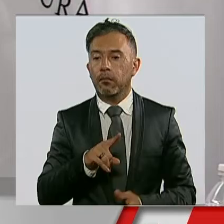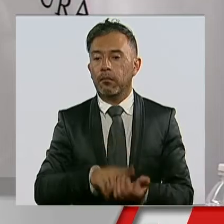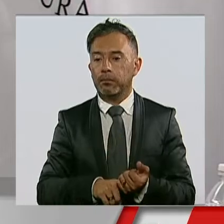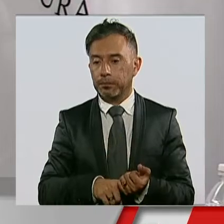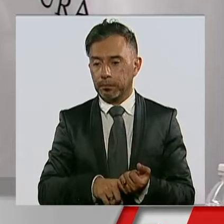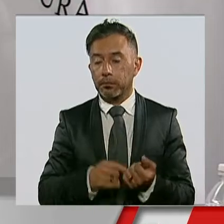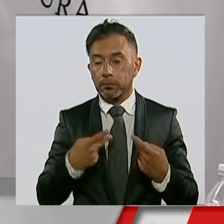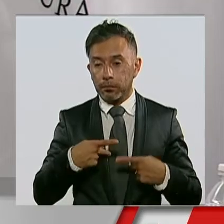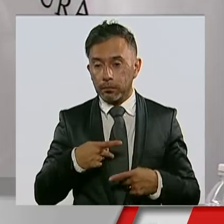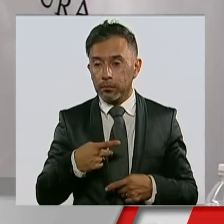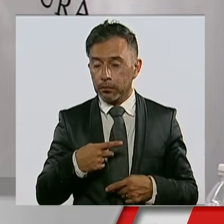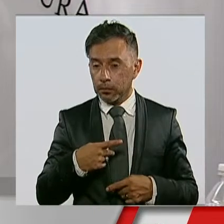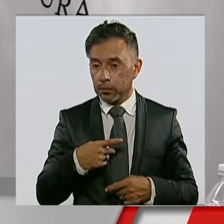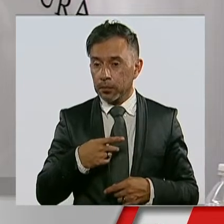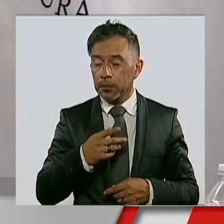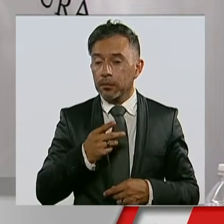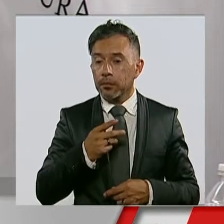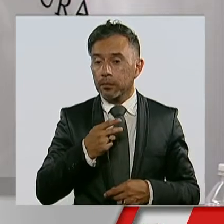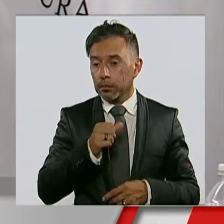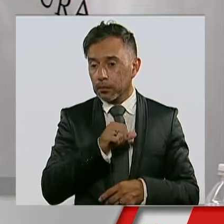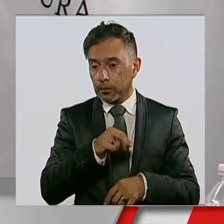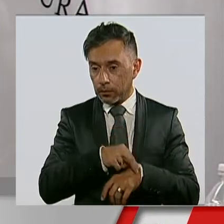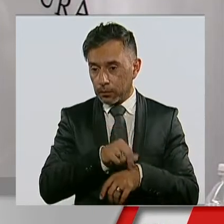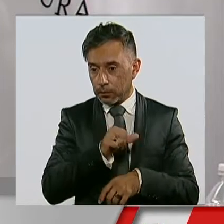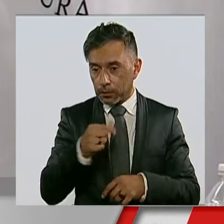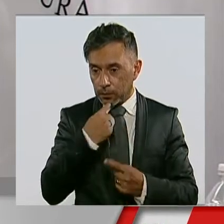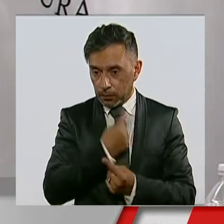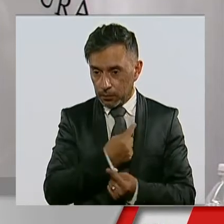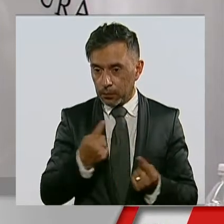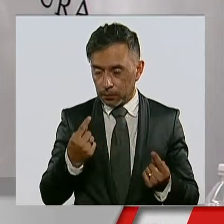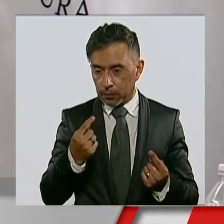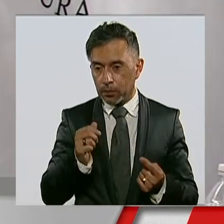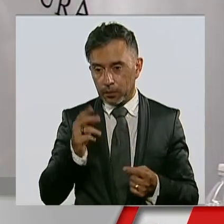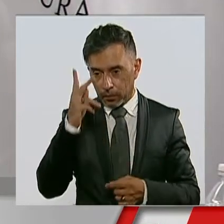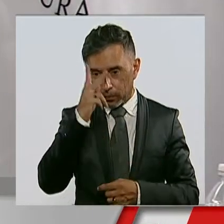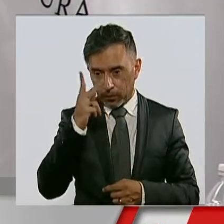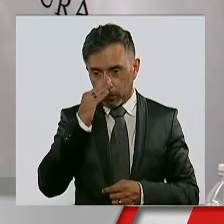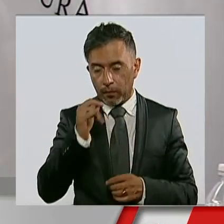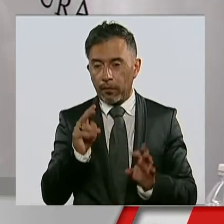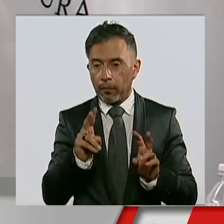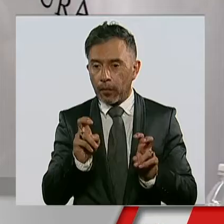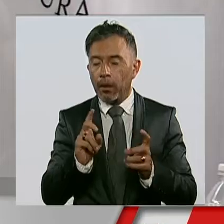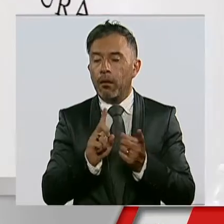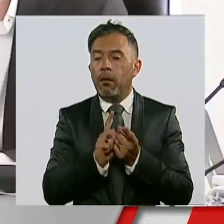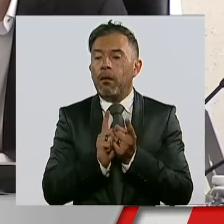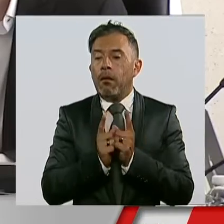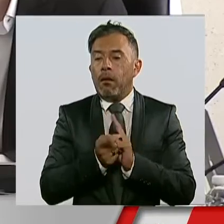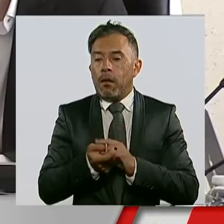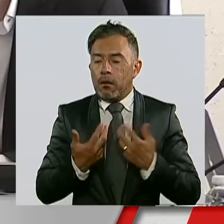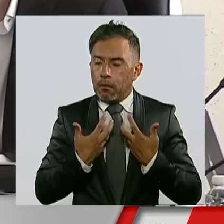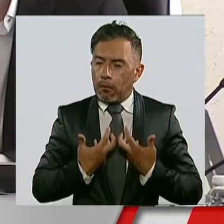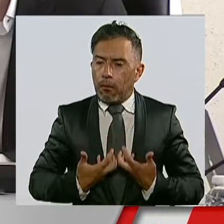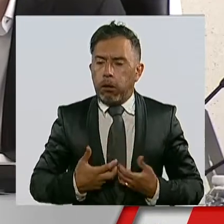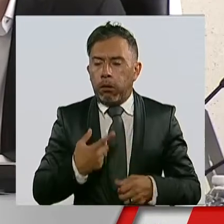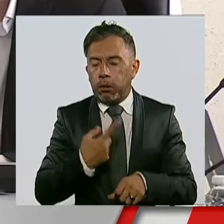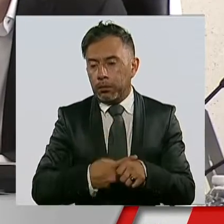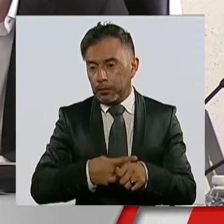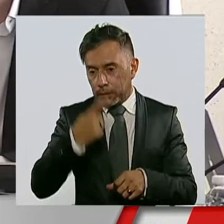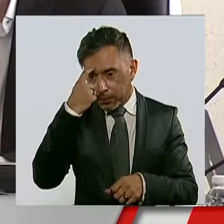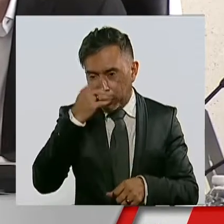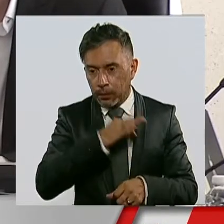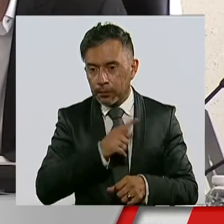pocos pediatras y psicólogos que pueden atender en México el tema de depresión, de salud mental. Se requiere de